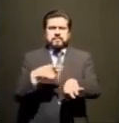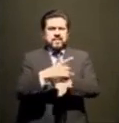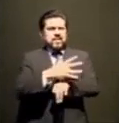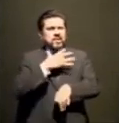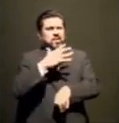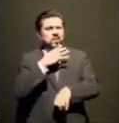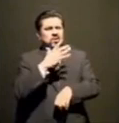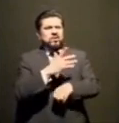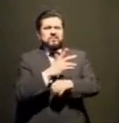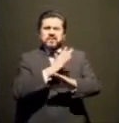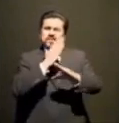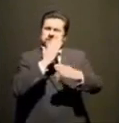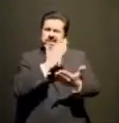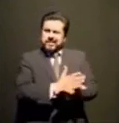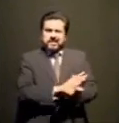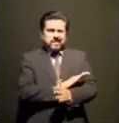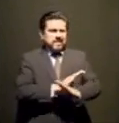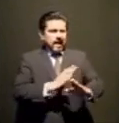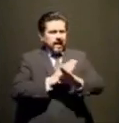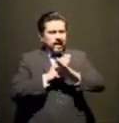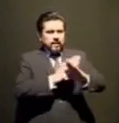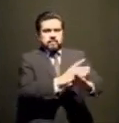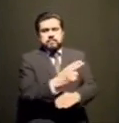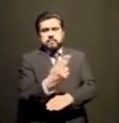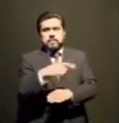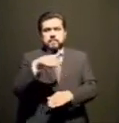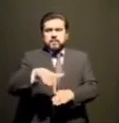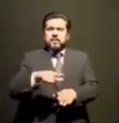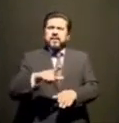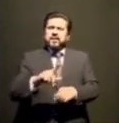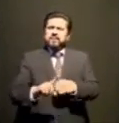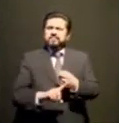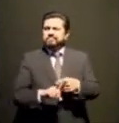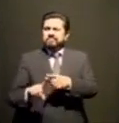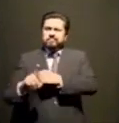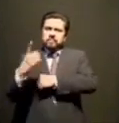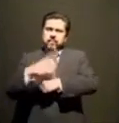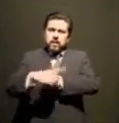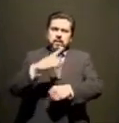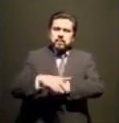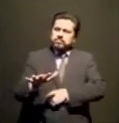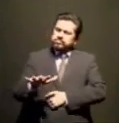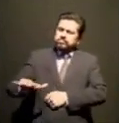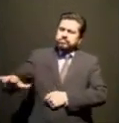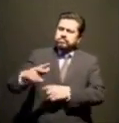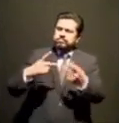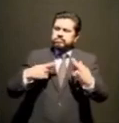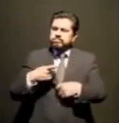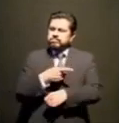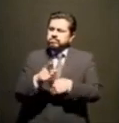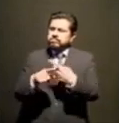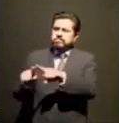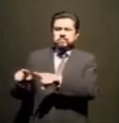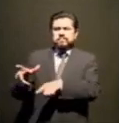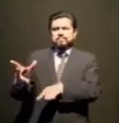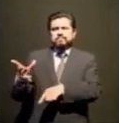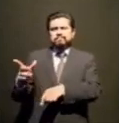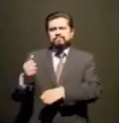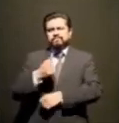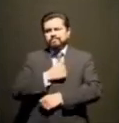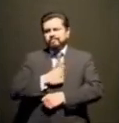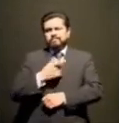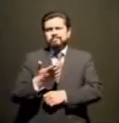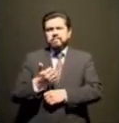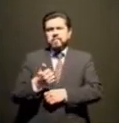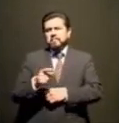que frena el desarrollo y lastima sobre todo a los sectores más vulnerables de nuestro país. Las